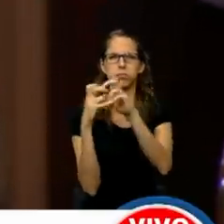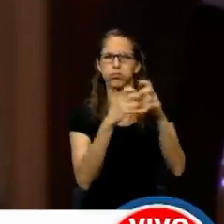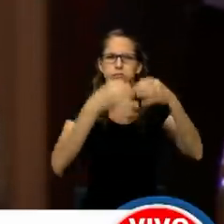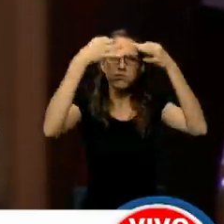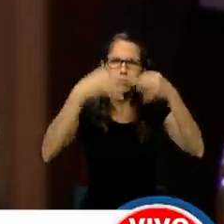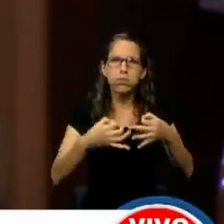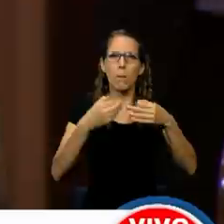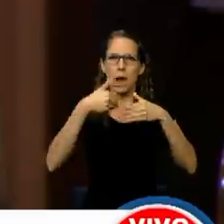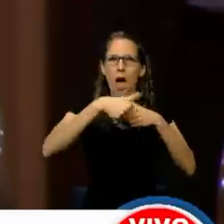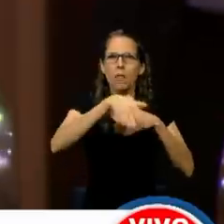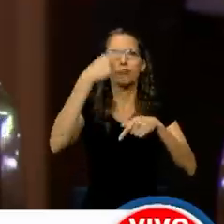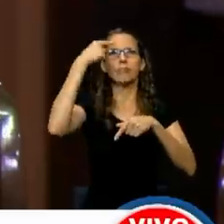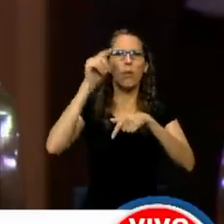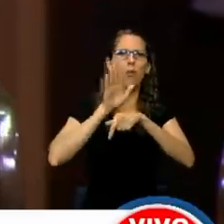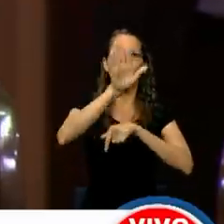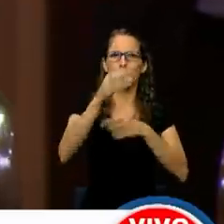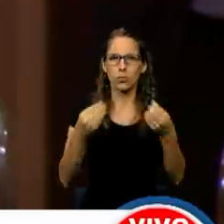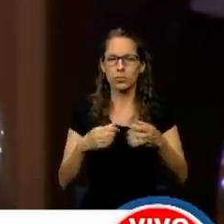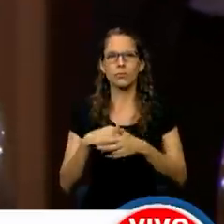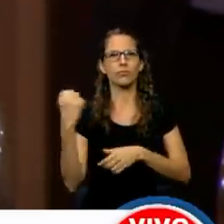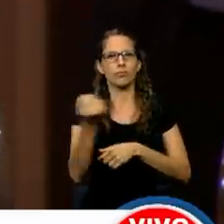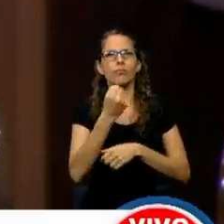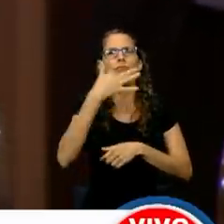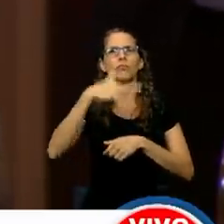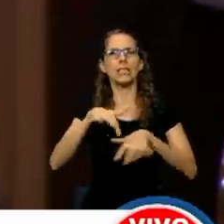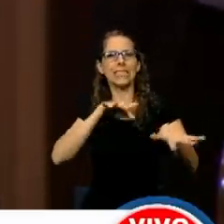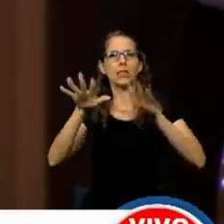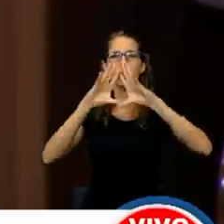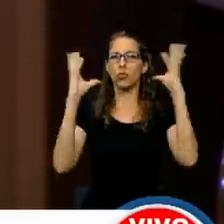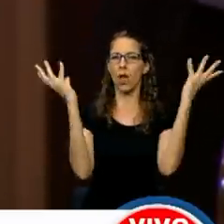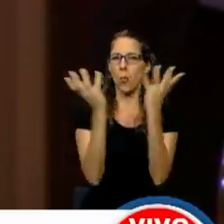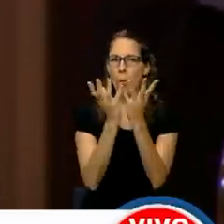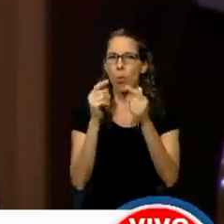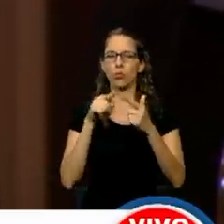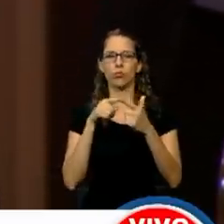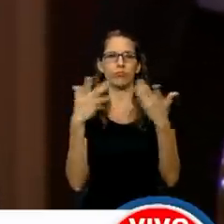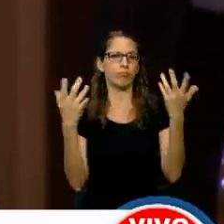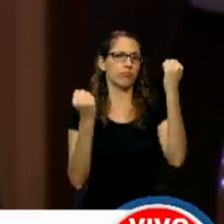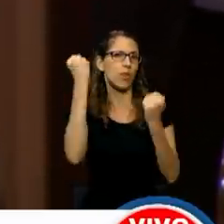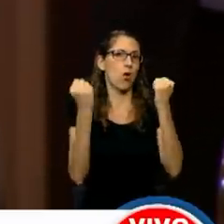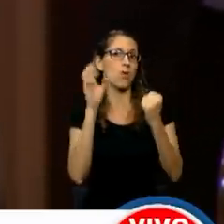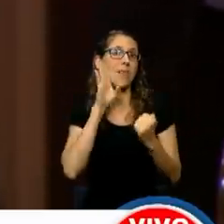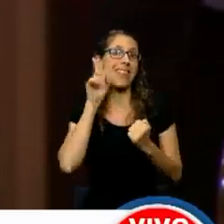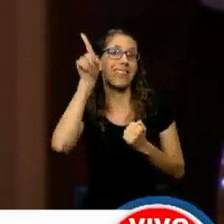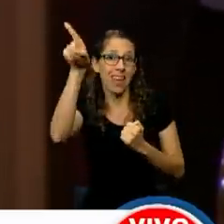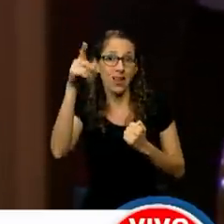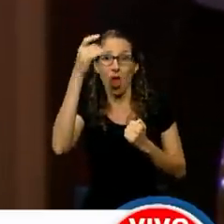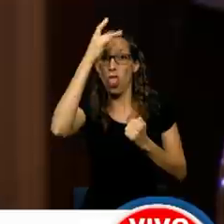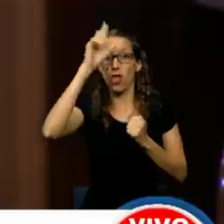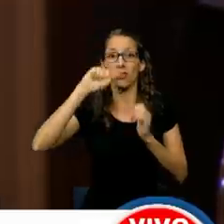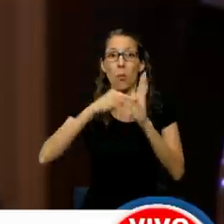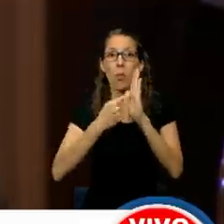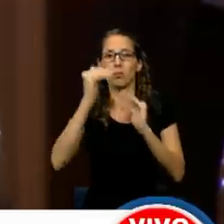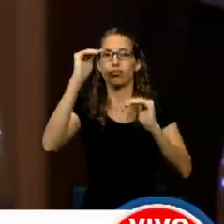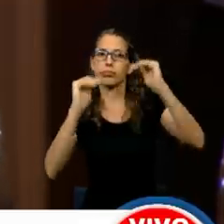adelante un debate que requiere entender la realidad que tiene el contexto mundial una economía estadounidense con 12 puntos de